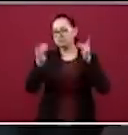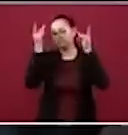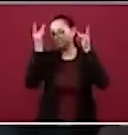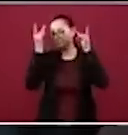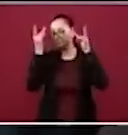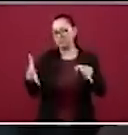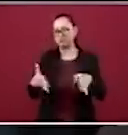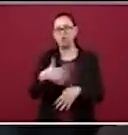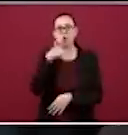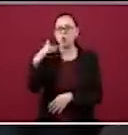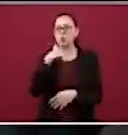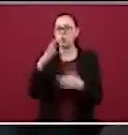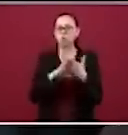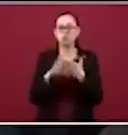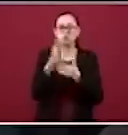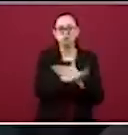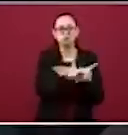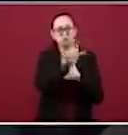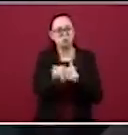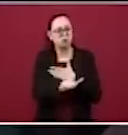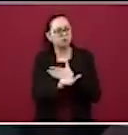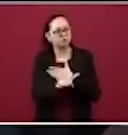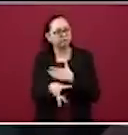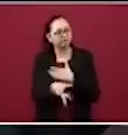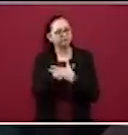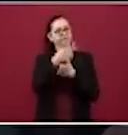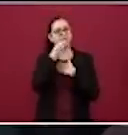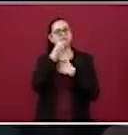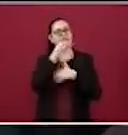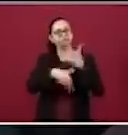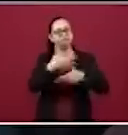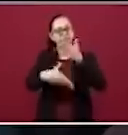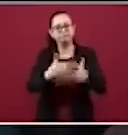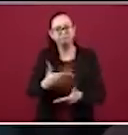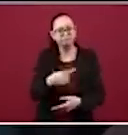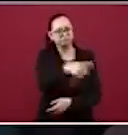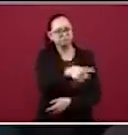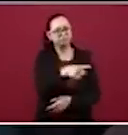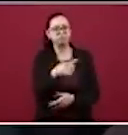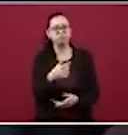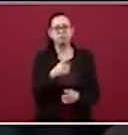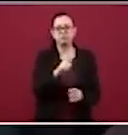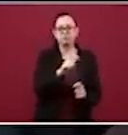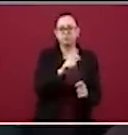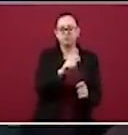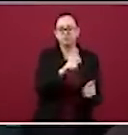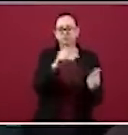corrupción. También se apagó esa voz y a los pocos meses el señor Videgaray lo nombró